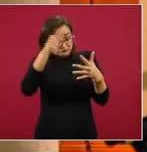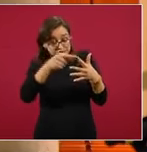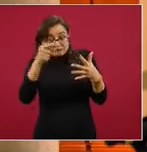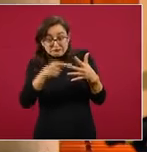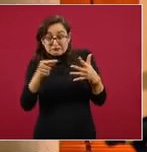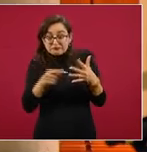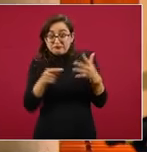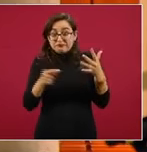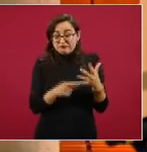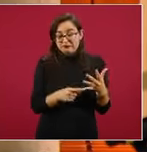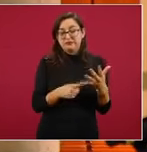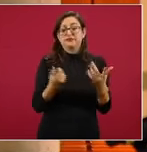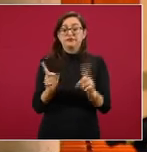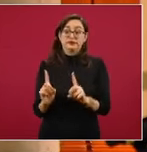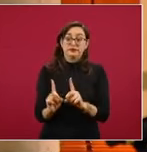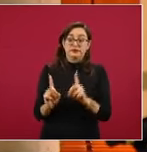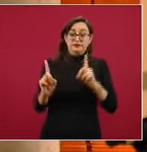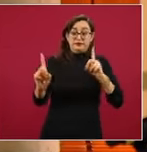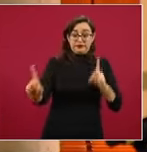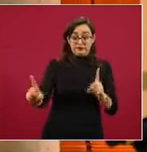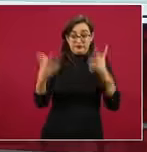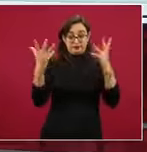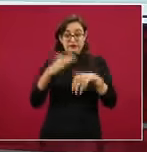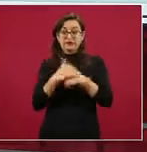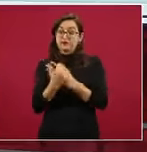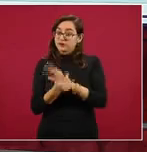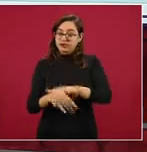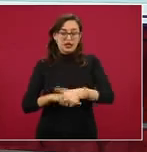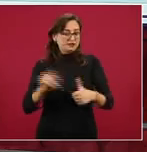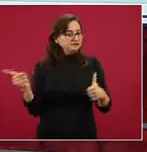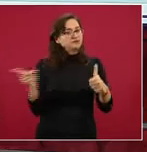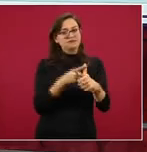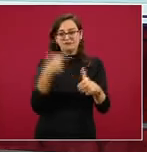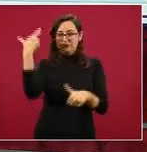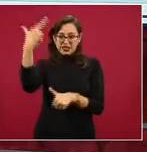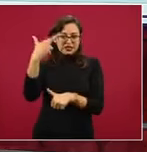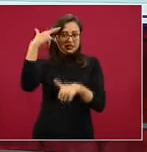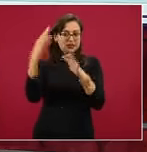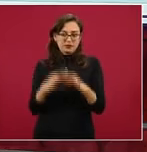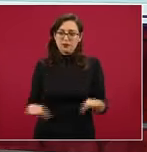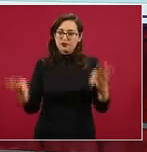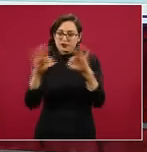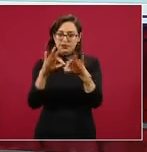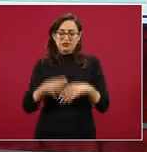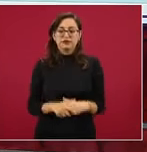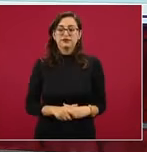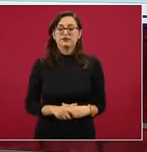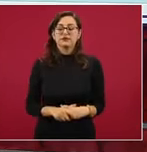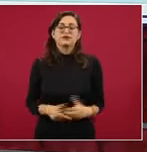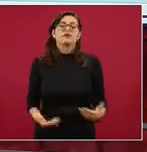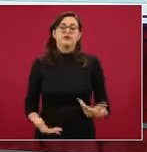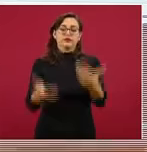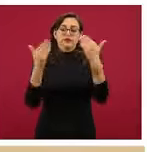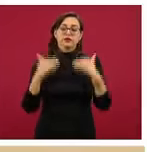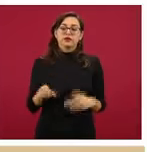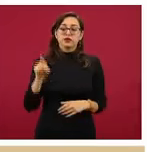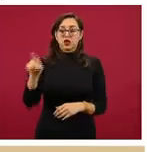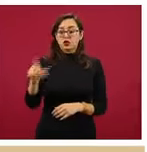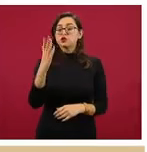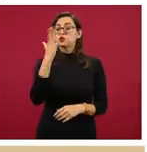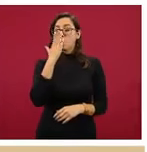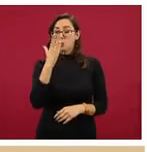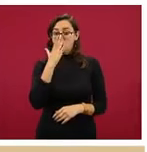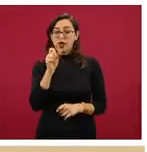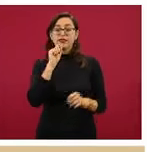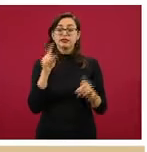de prevención, como la sana distancia y el lavado de manos. El estado de Sonora se observó también un